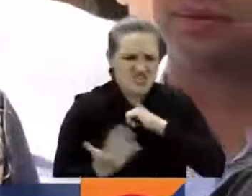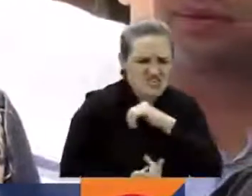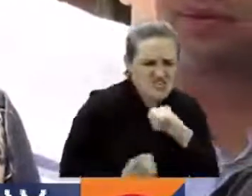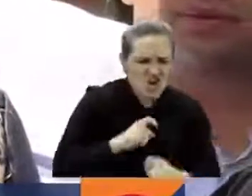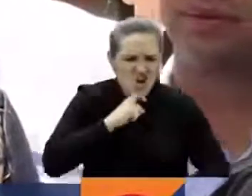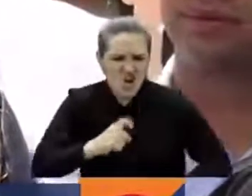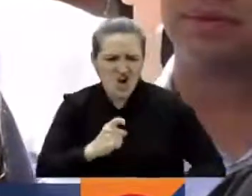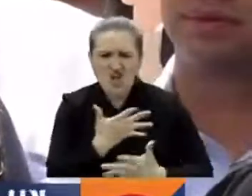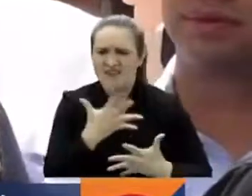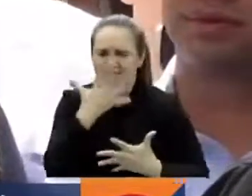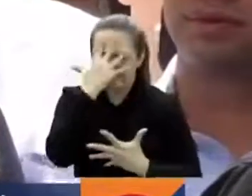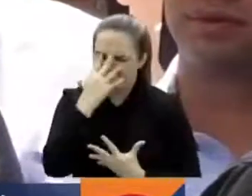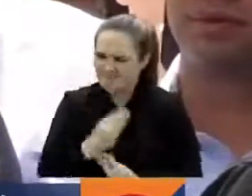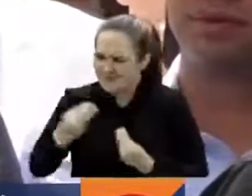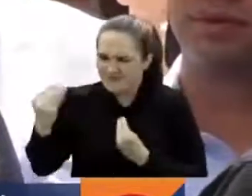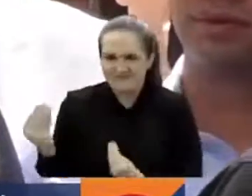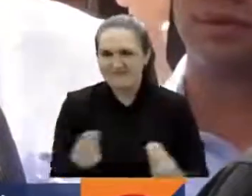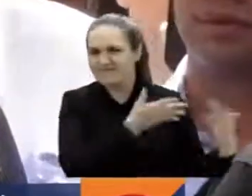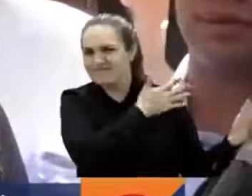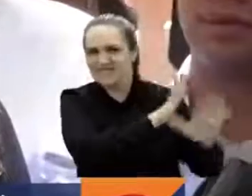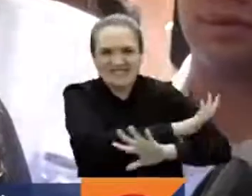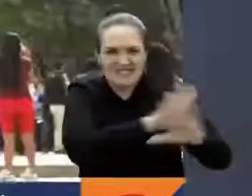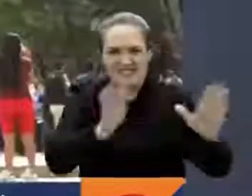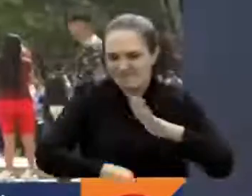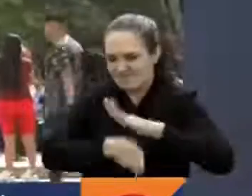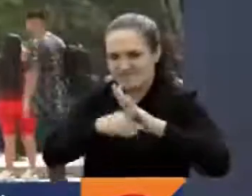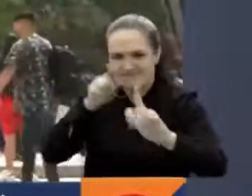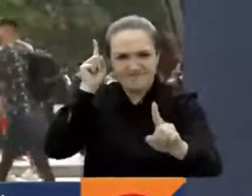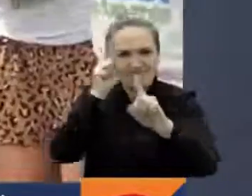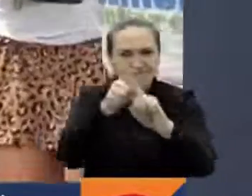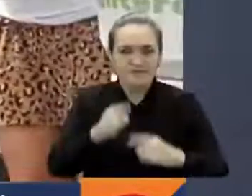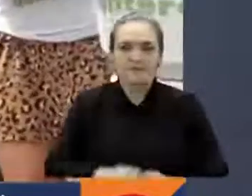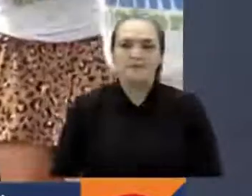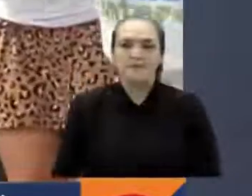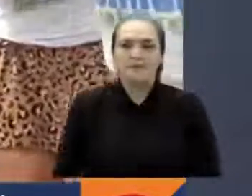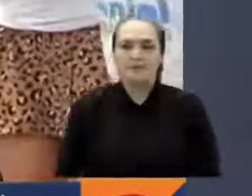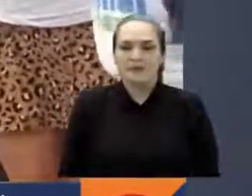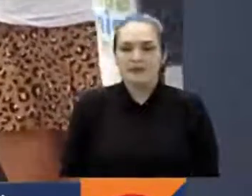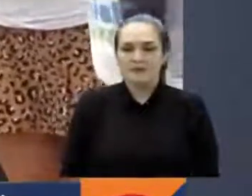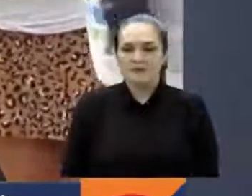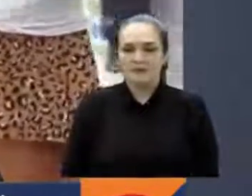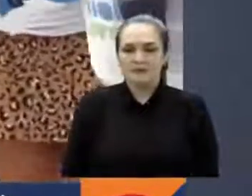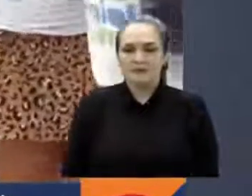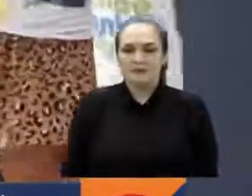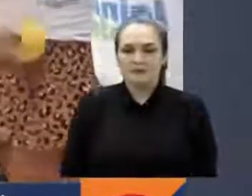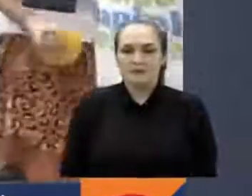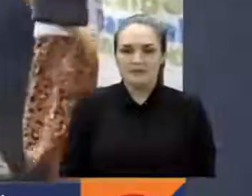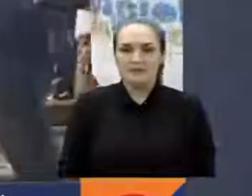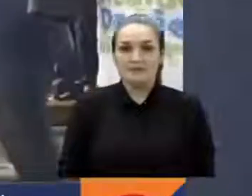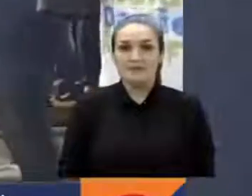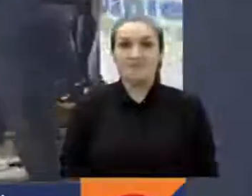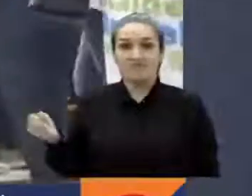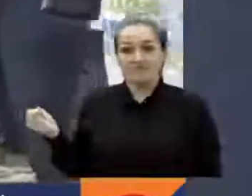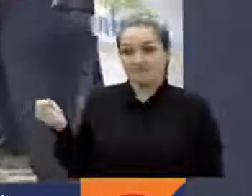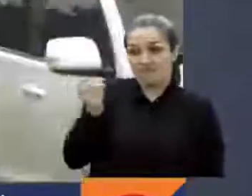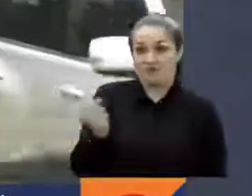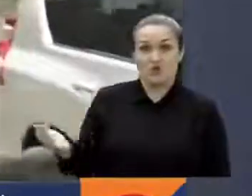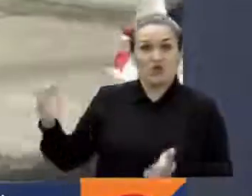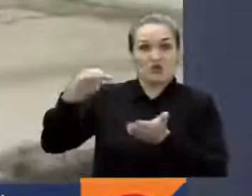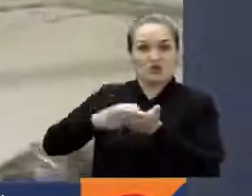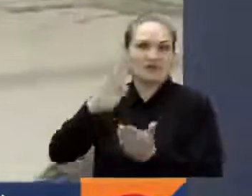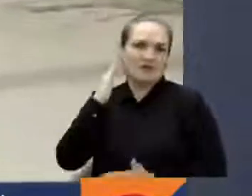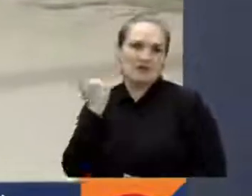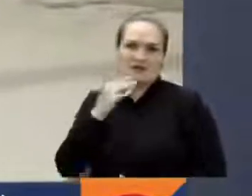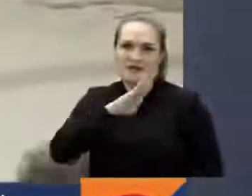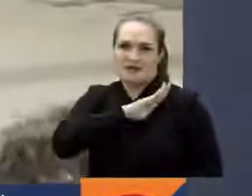que hayan quedado de todos estos procesos electorales. Tras el regreso de nuevo a su cargo de